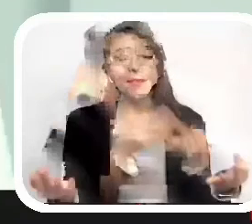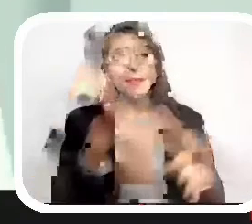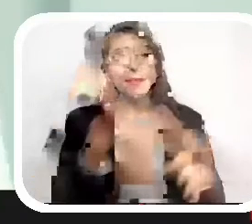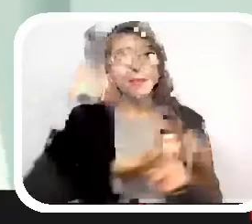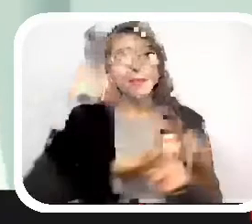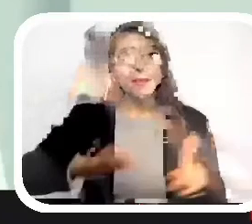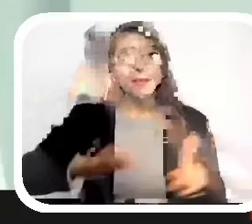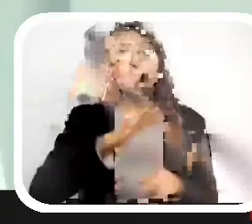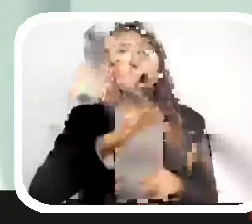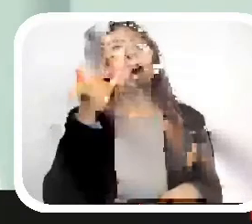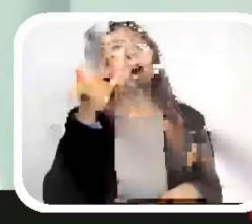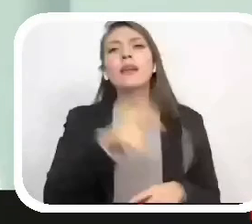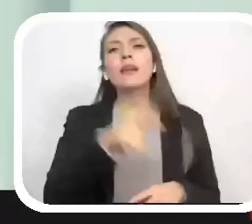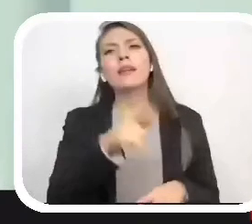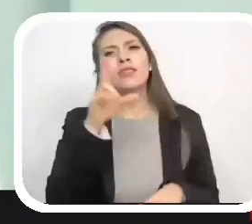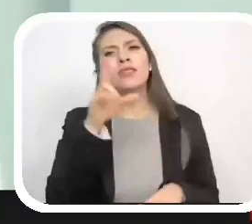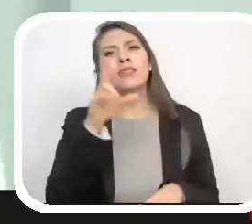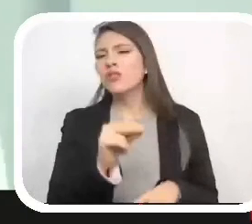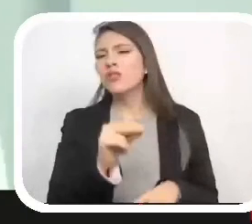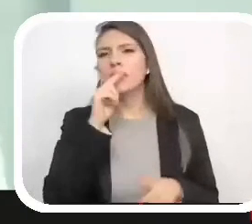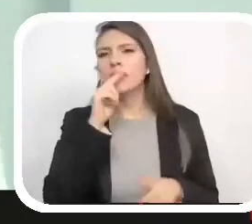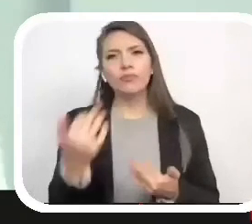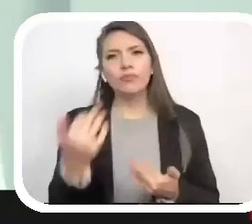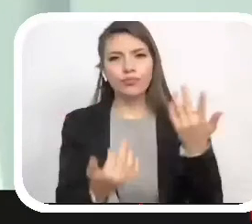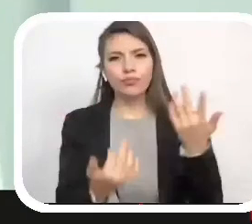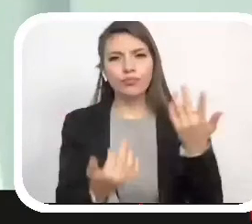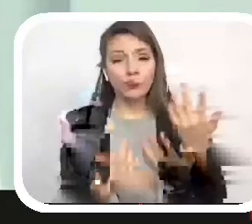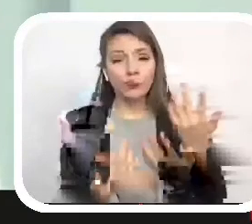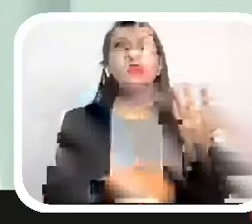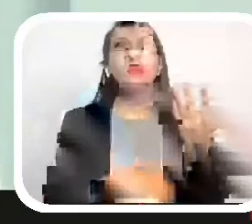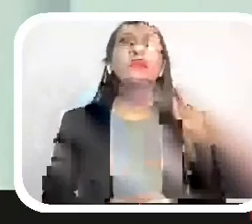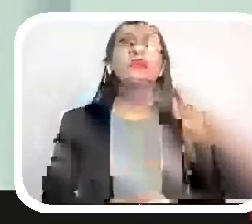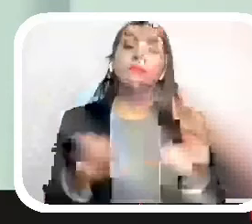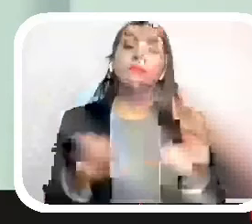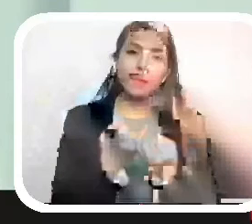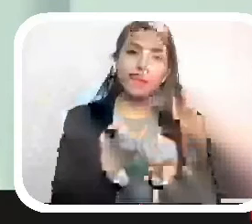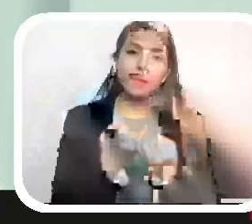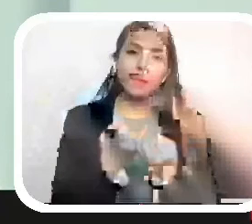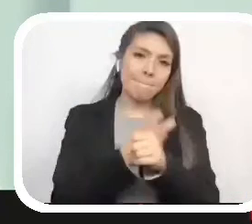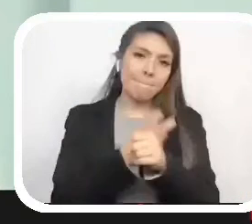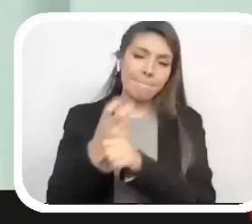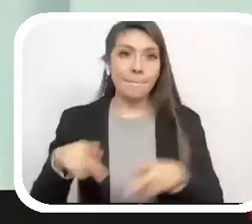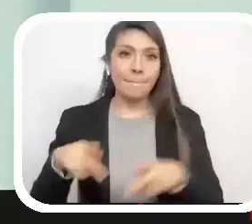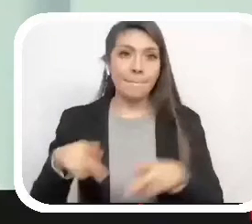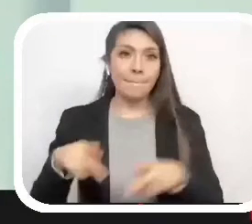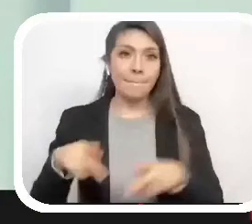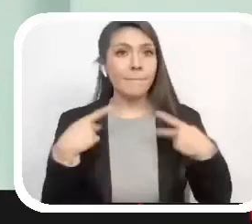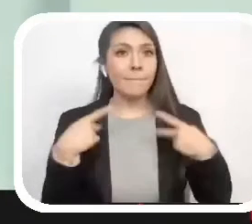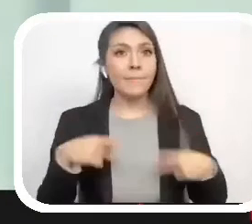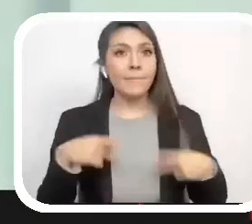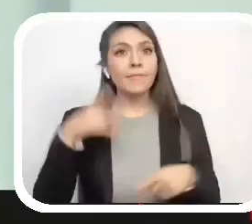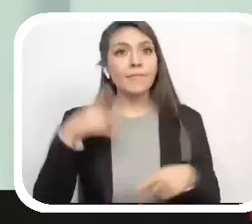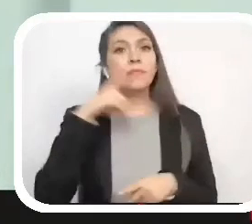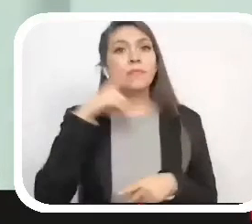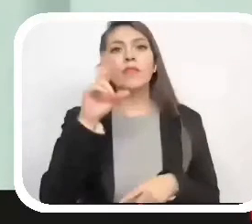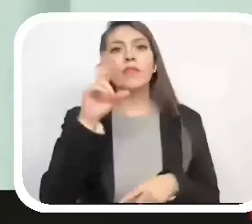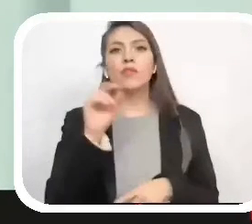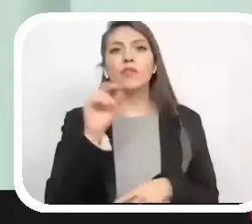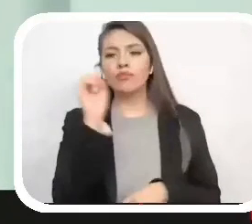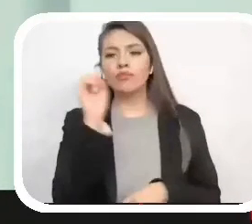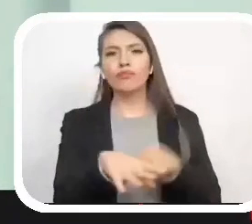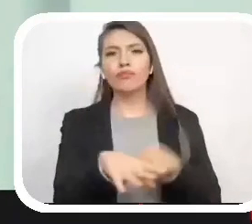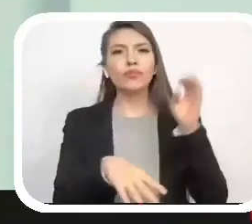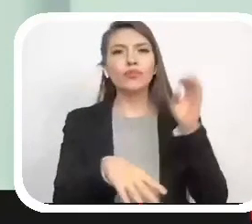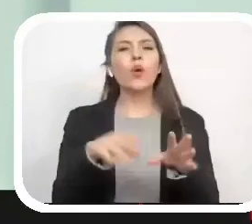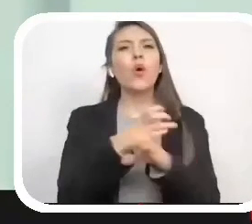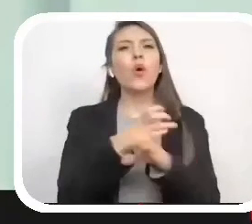prácticas. Asimismo, se exhorta a la población en general a evitar arrojar materiales encendidos o